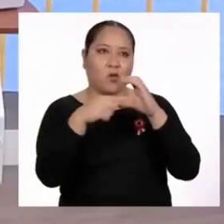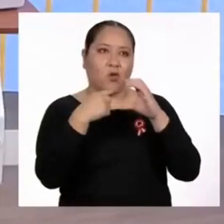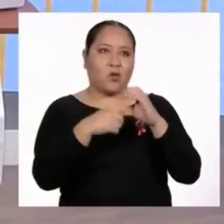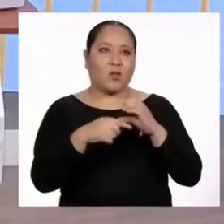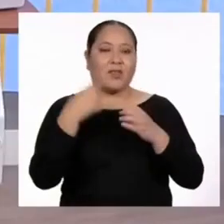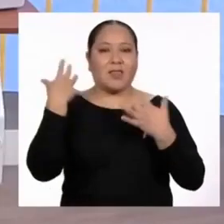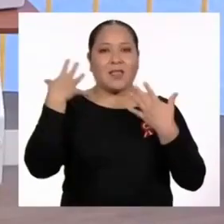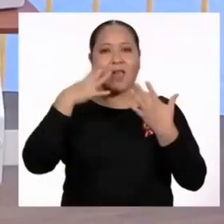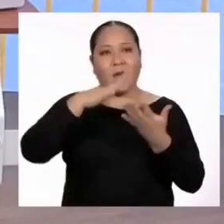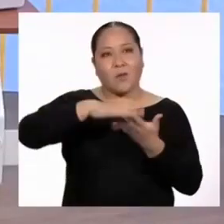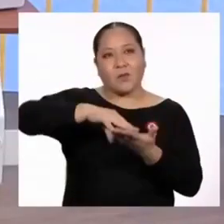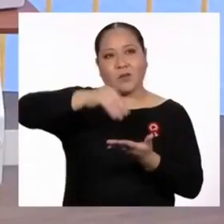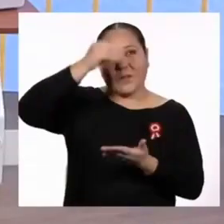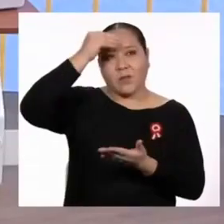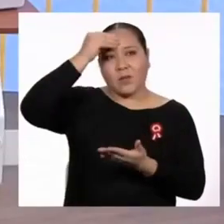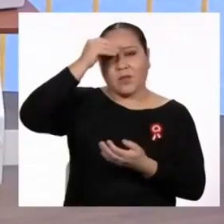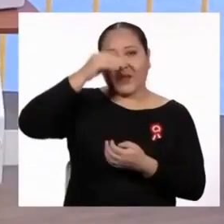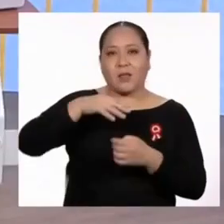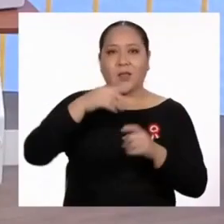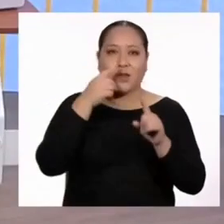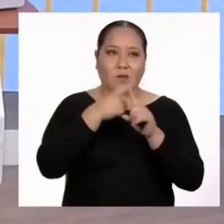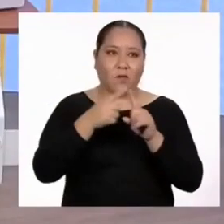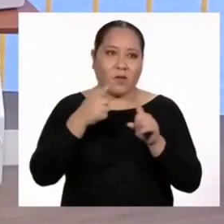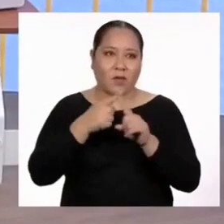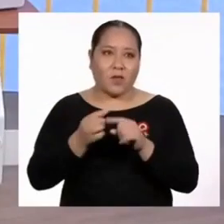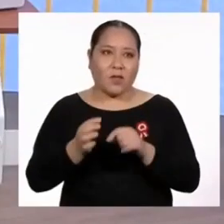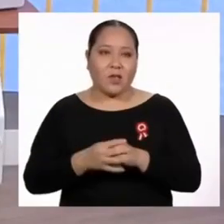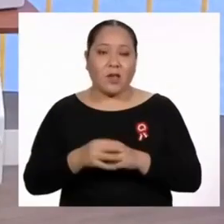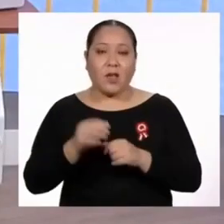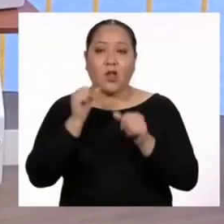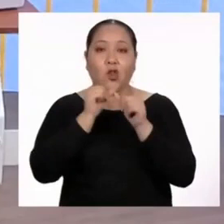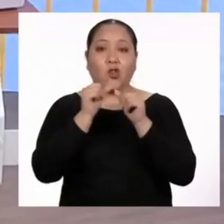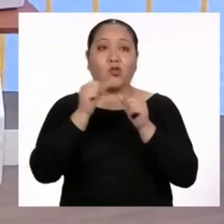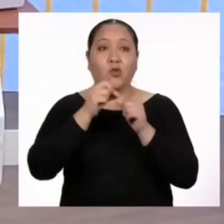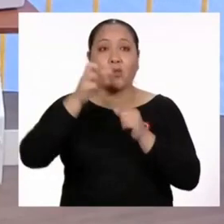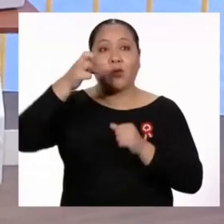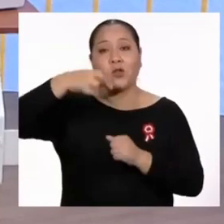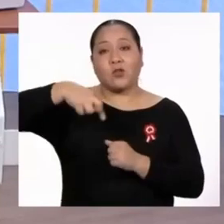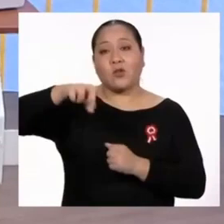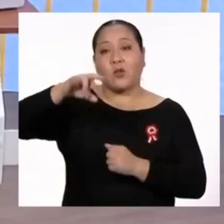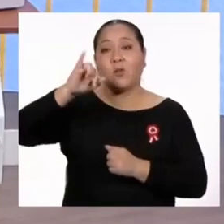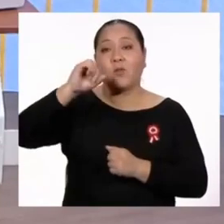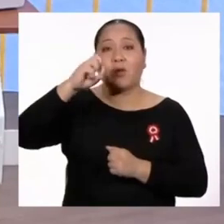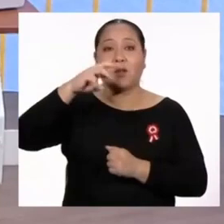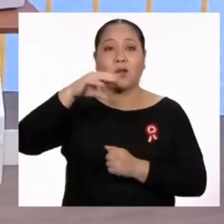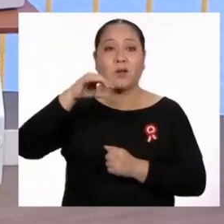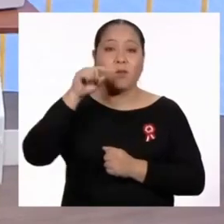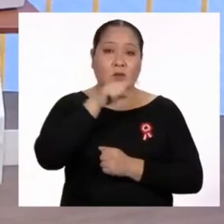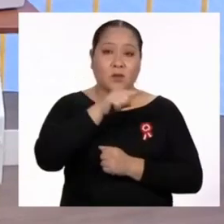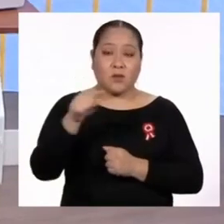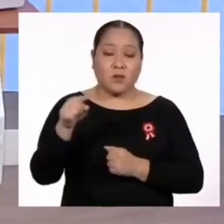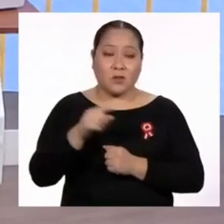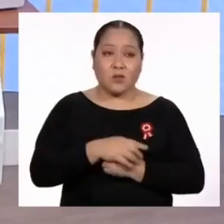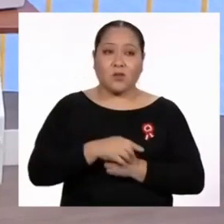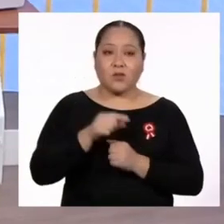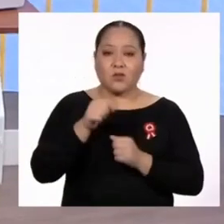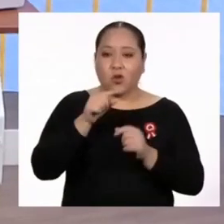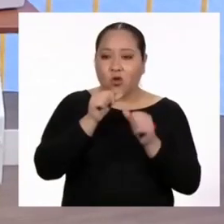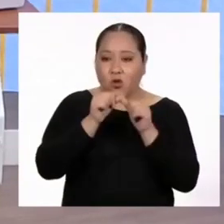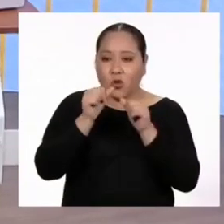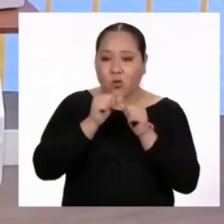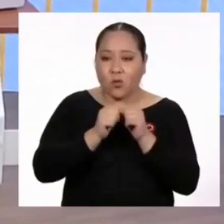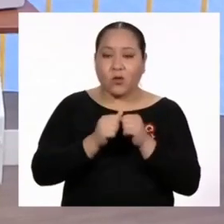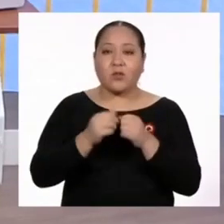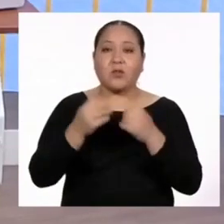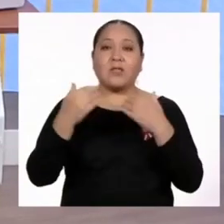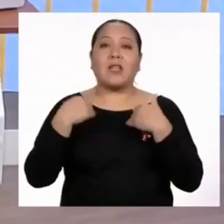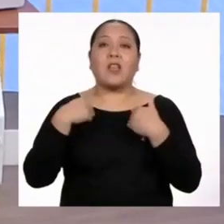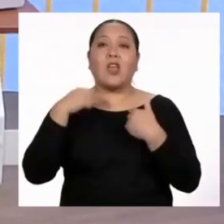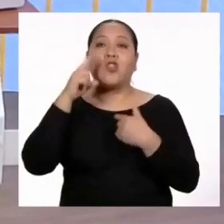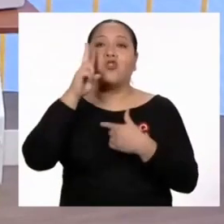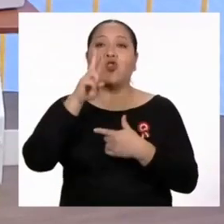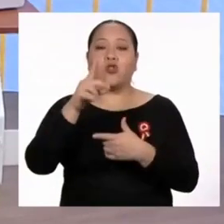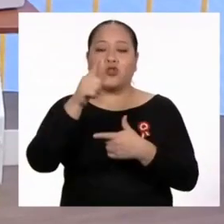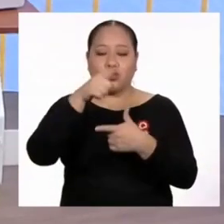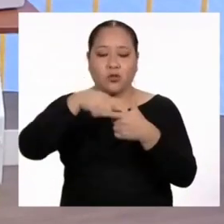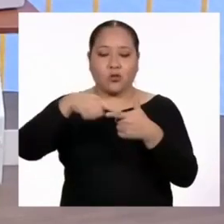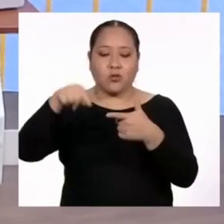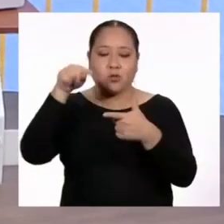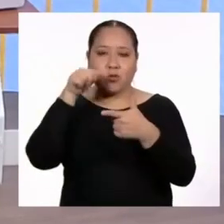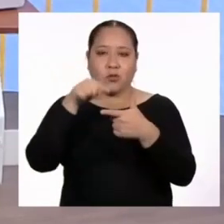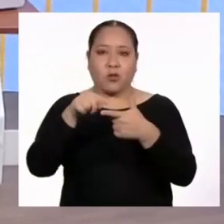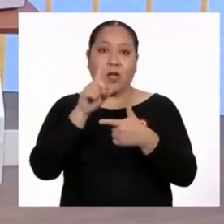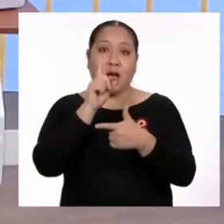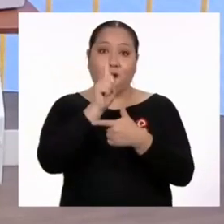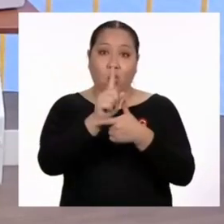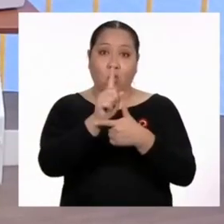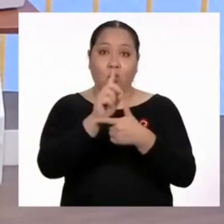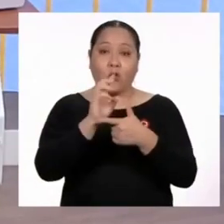Hemos aprendido, entre otras cosas, que los números primos son aquellos que solamente tienen dos divisores,